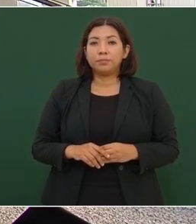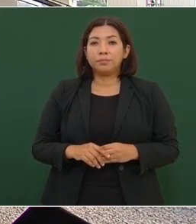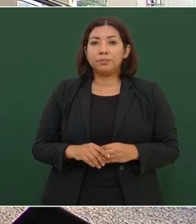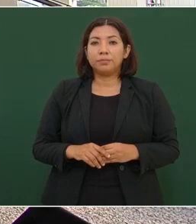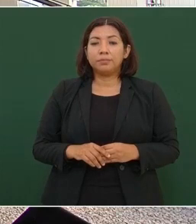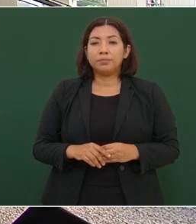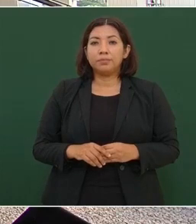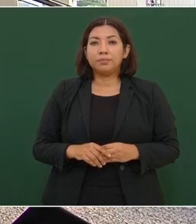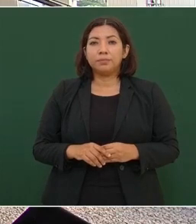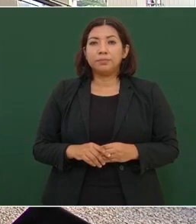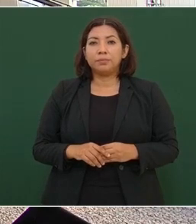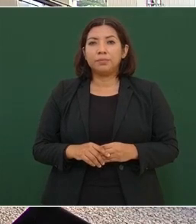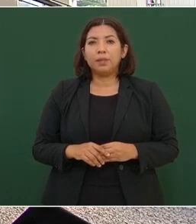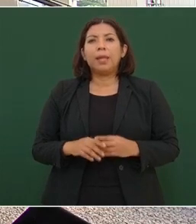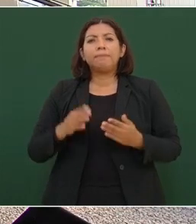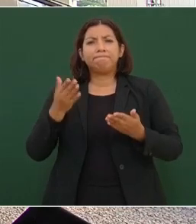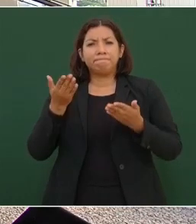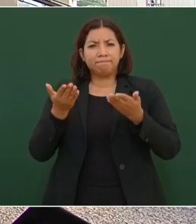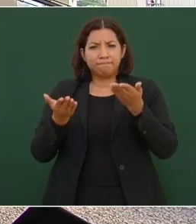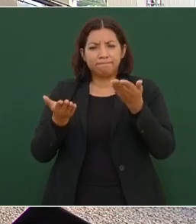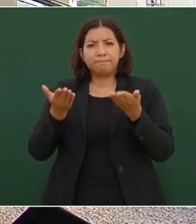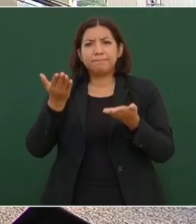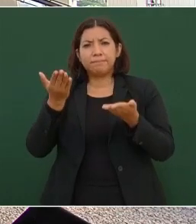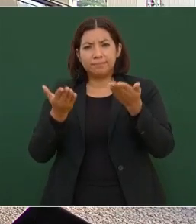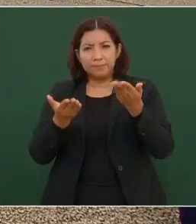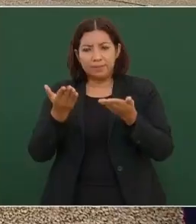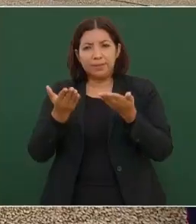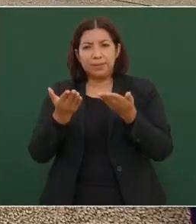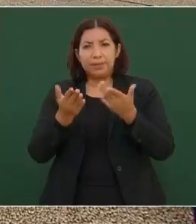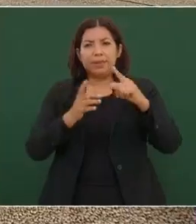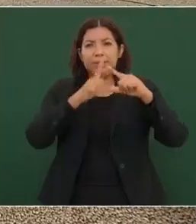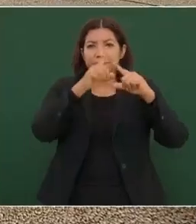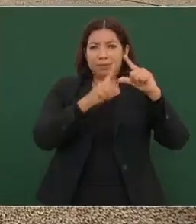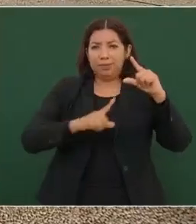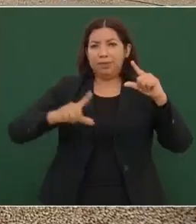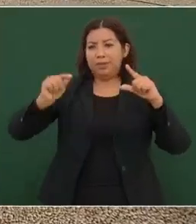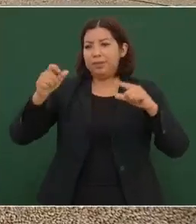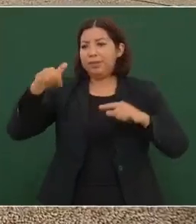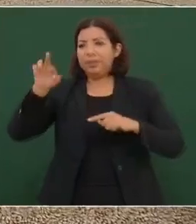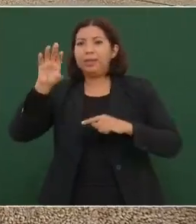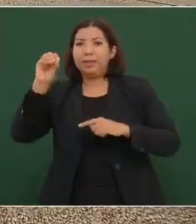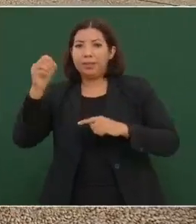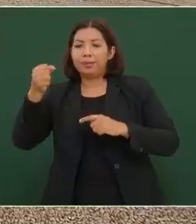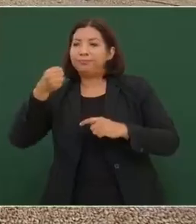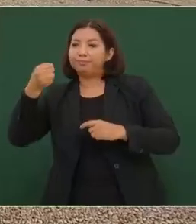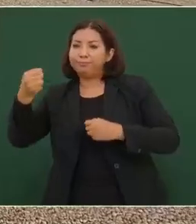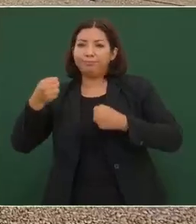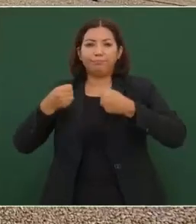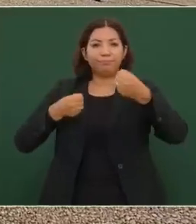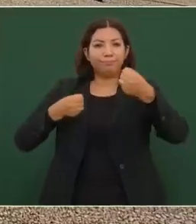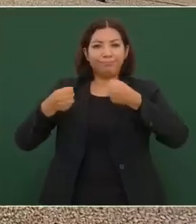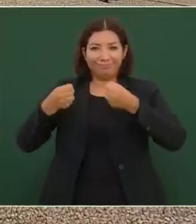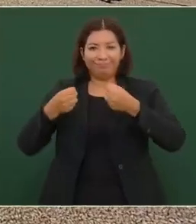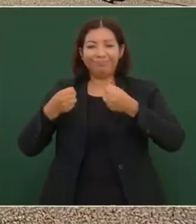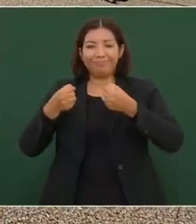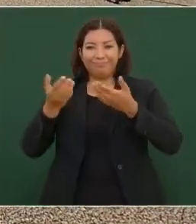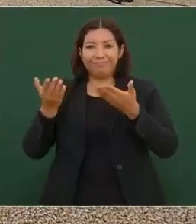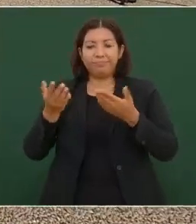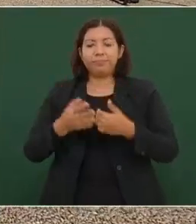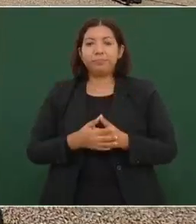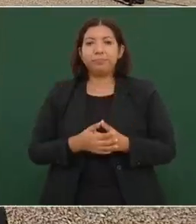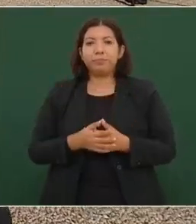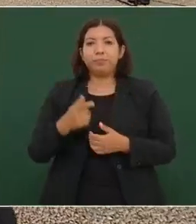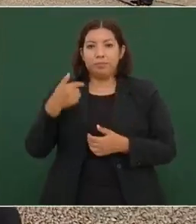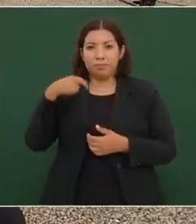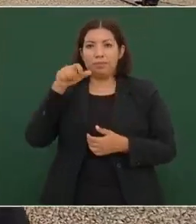nos equilibremos, Nacional y Quintana Roo. Buenos días, señor presidente. Amir Ibrahim del Quintana Roo